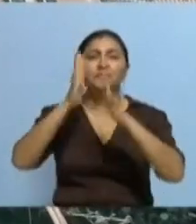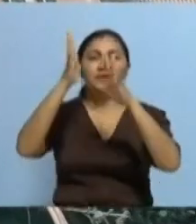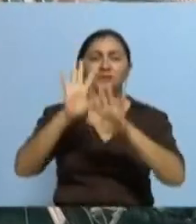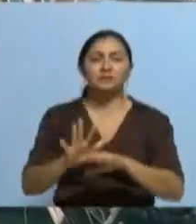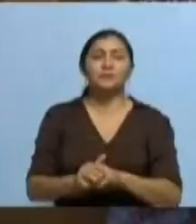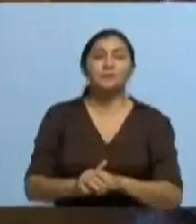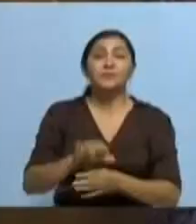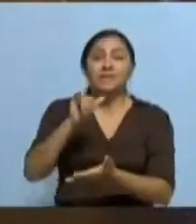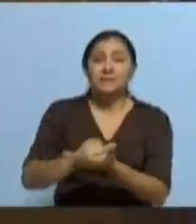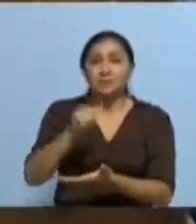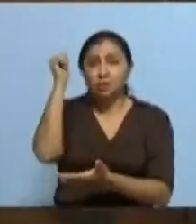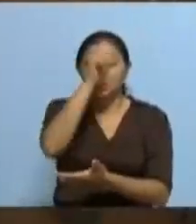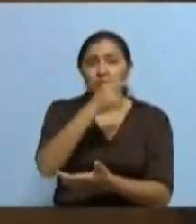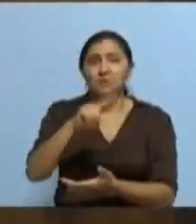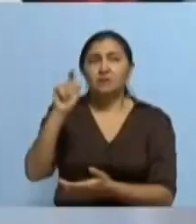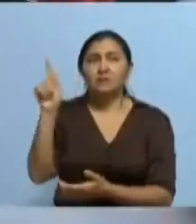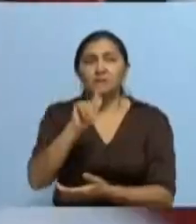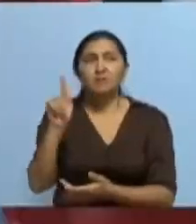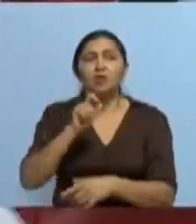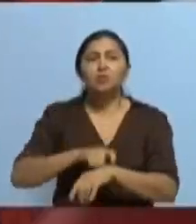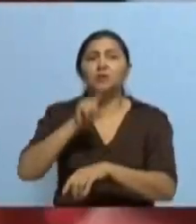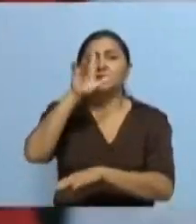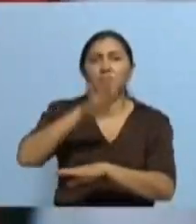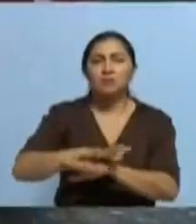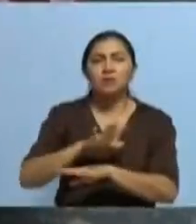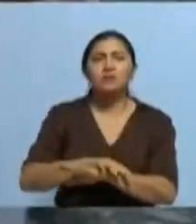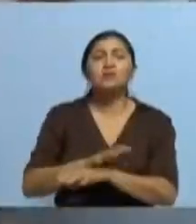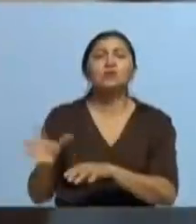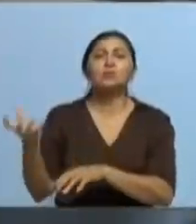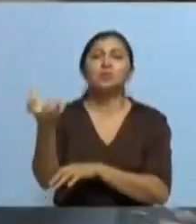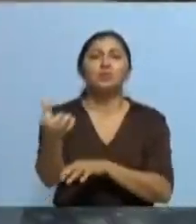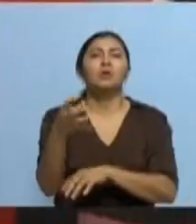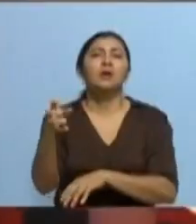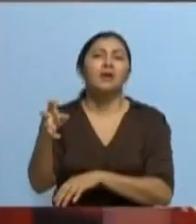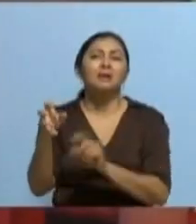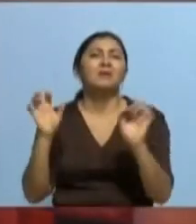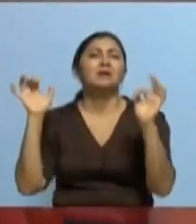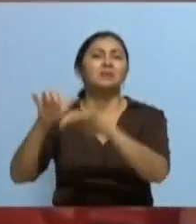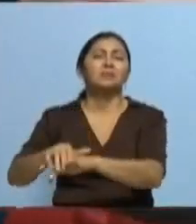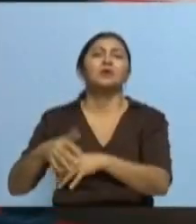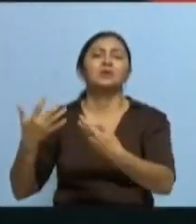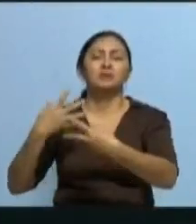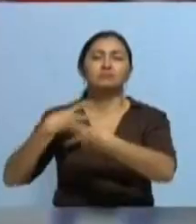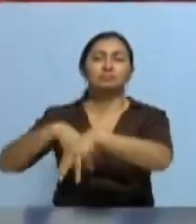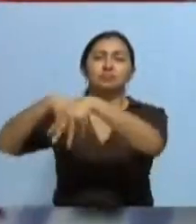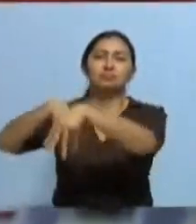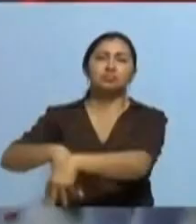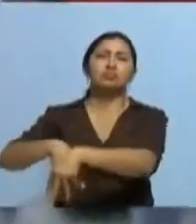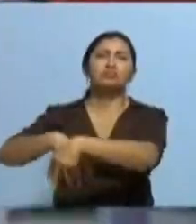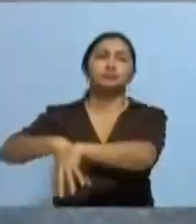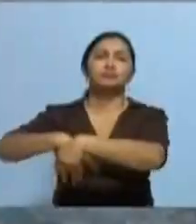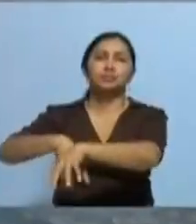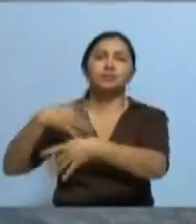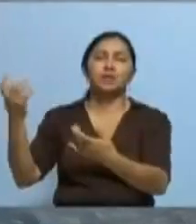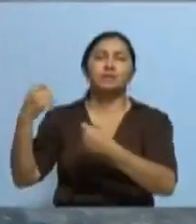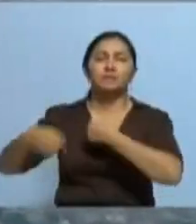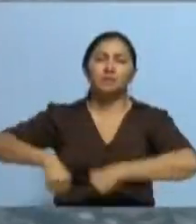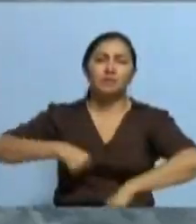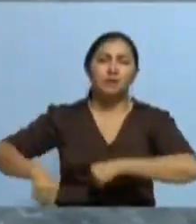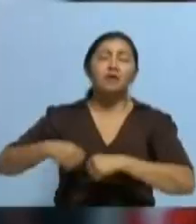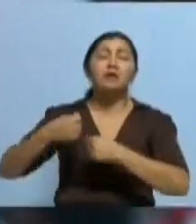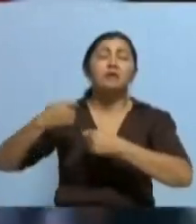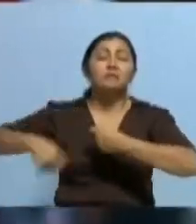día domingo 16 de febrero, también a la 1 de la tarde, Galapa será la sede de la Gran Parada Departamental del Folclor, en la que se espera que